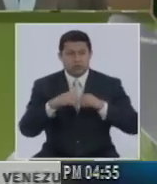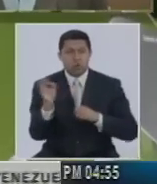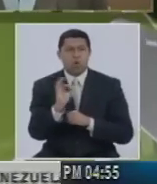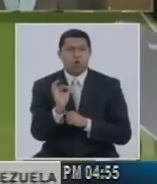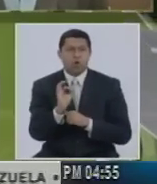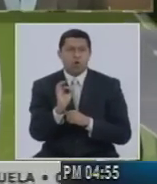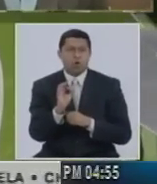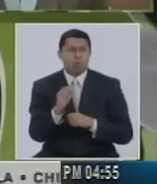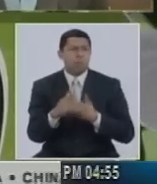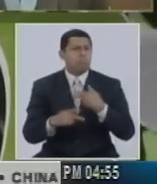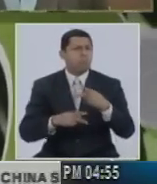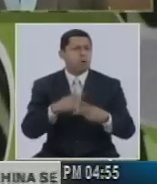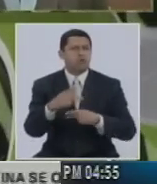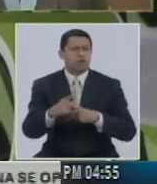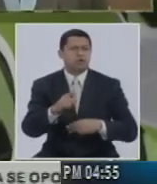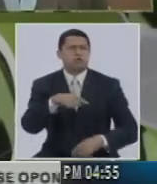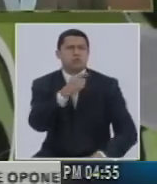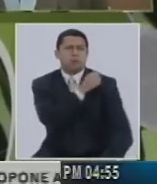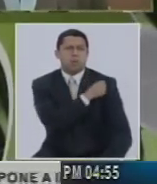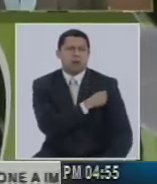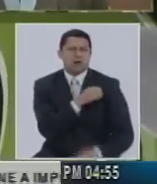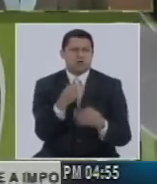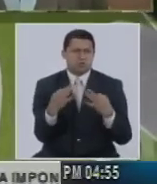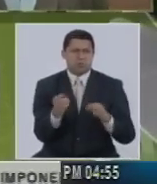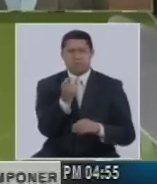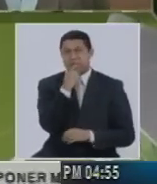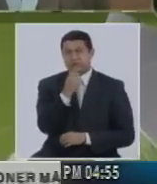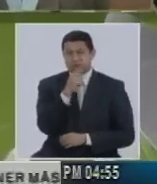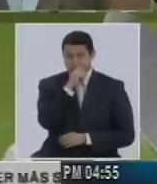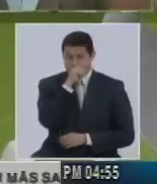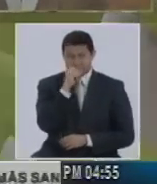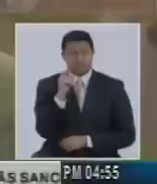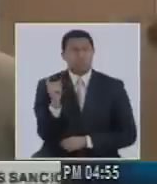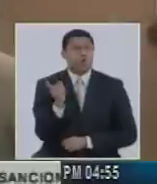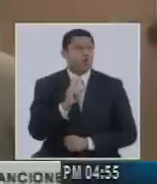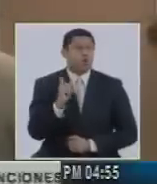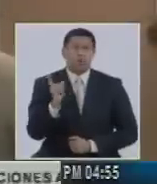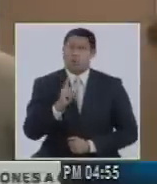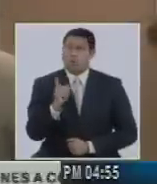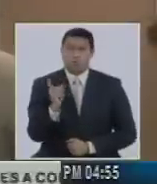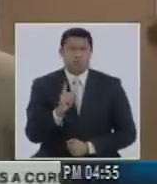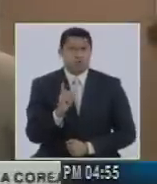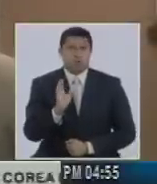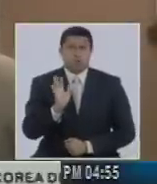un procedimiento posoperatorio con fármacos? No.